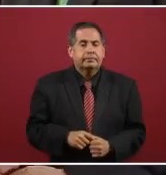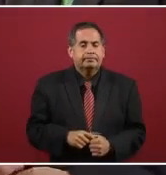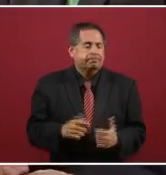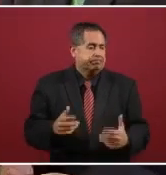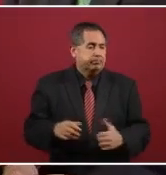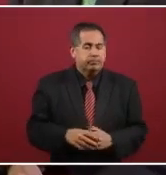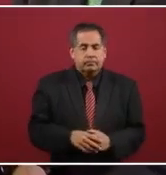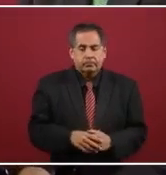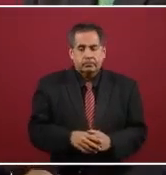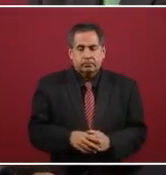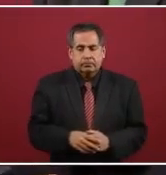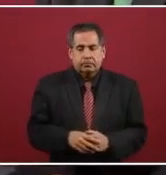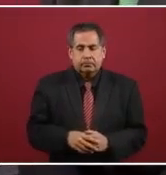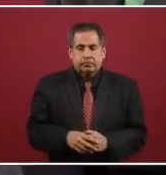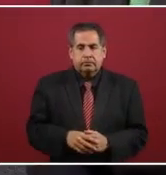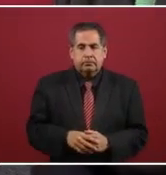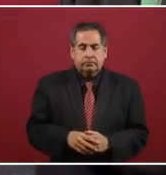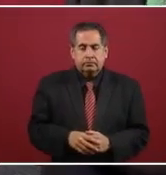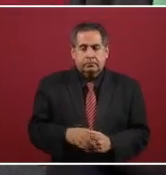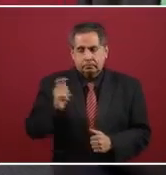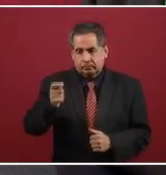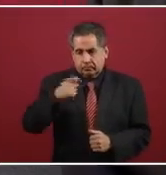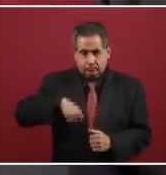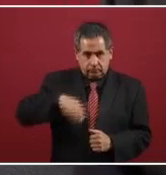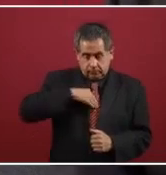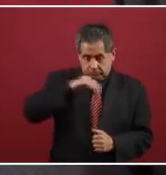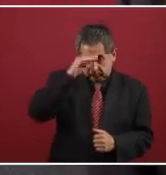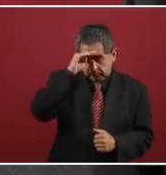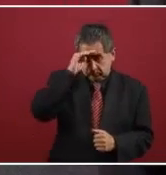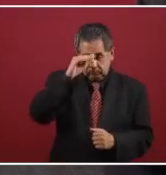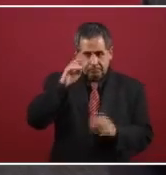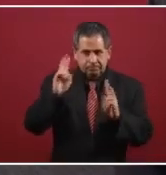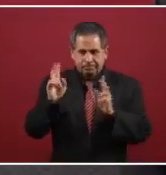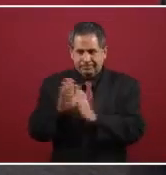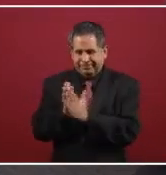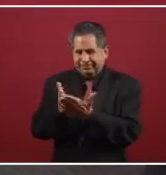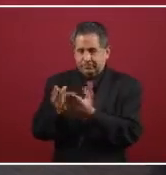Entonces, estoy pensando ahora en el nuevo nombre.